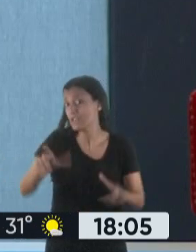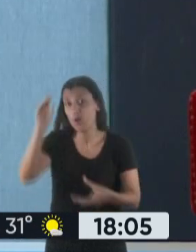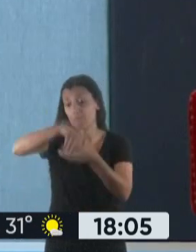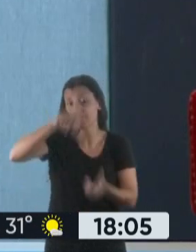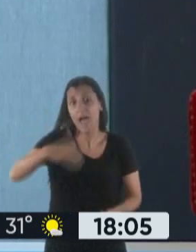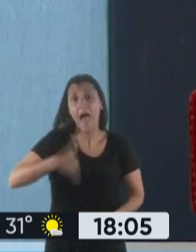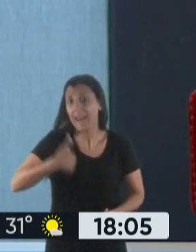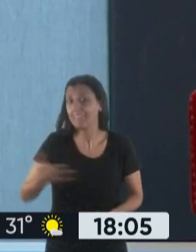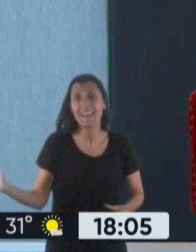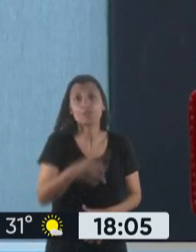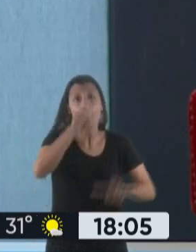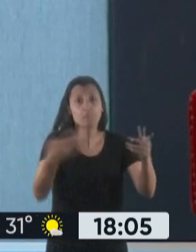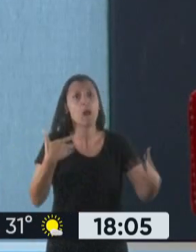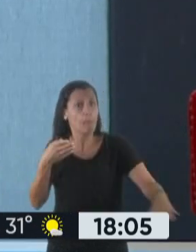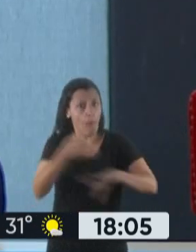Argentina.